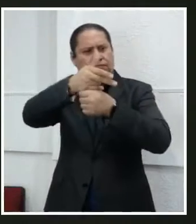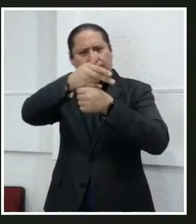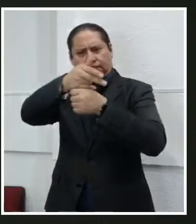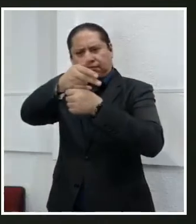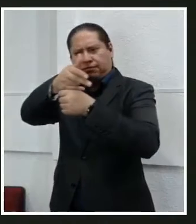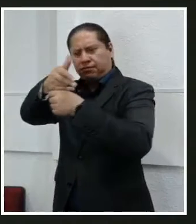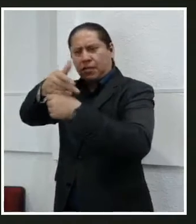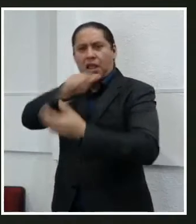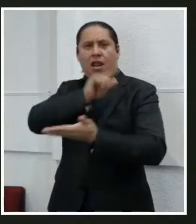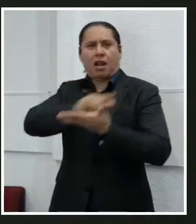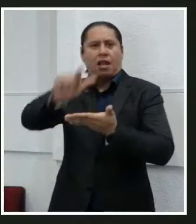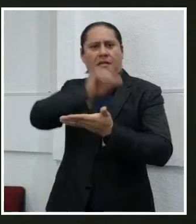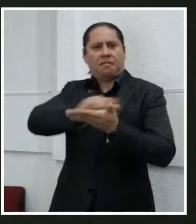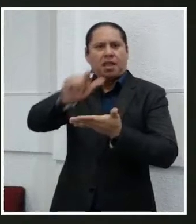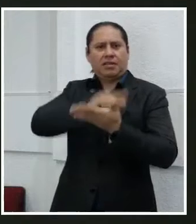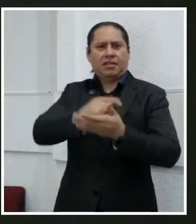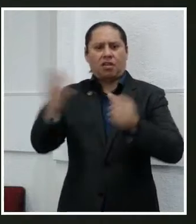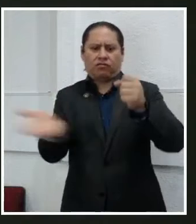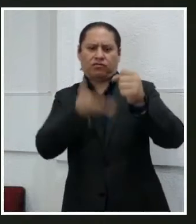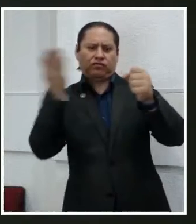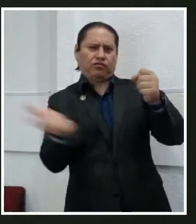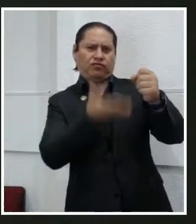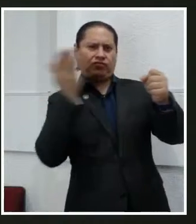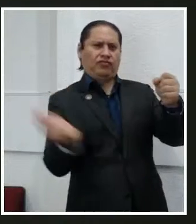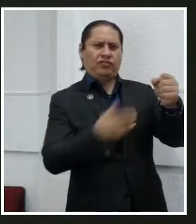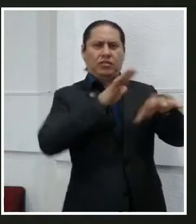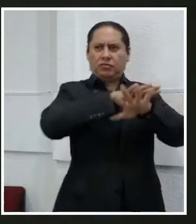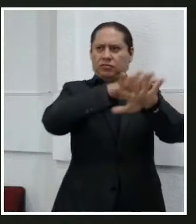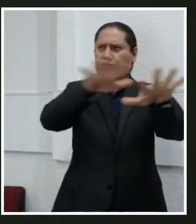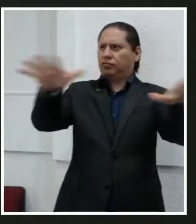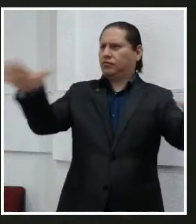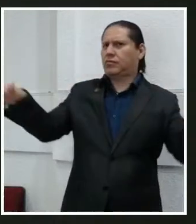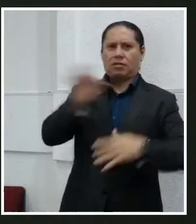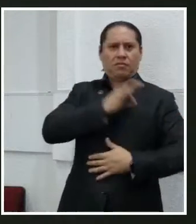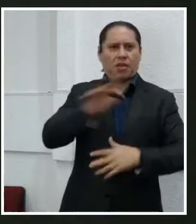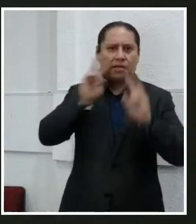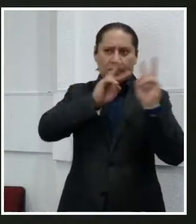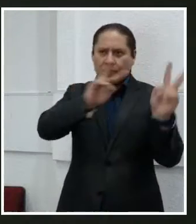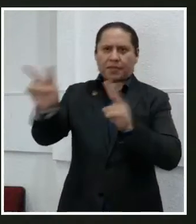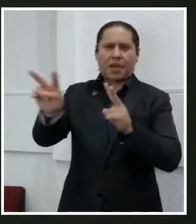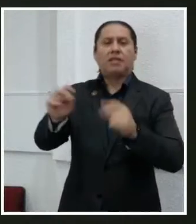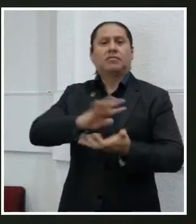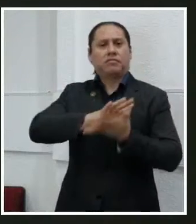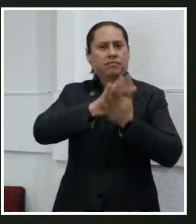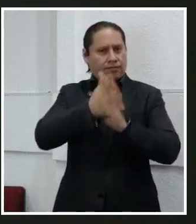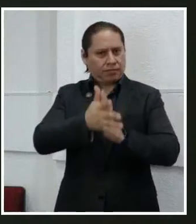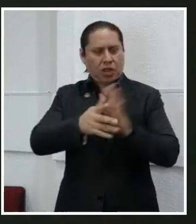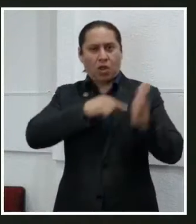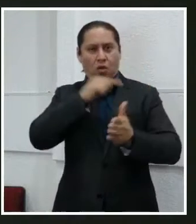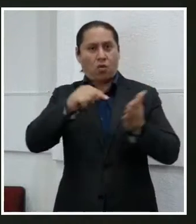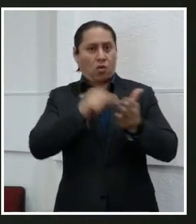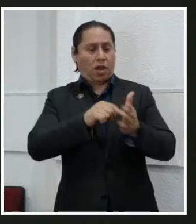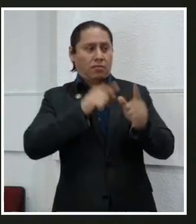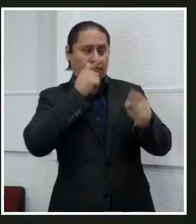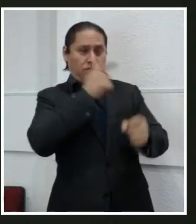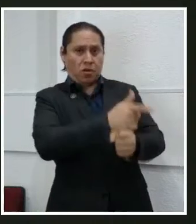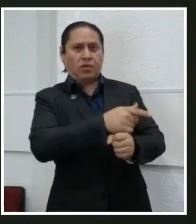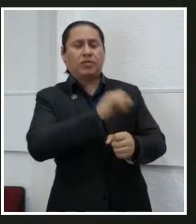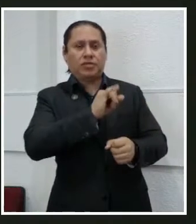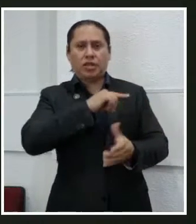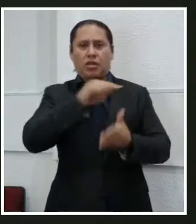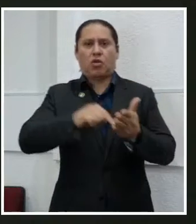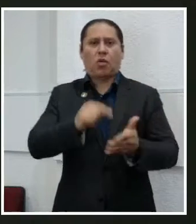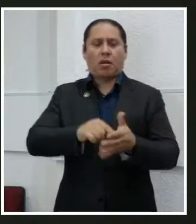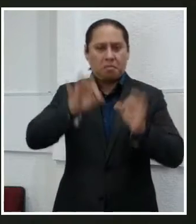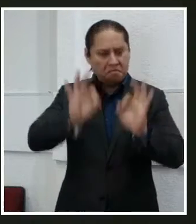vigilancia, limpieza de maleza y áreas despejadas. Así, convirtiendo estos puntos rojos en